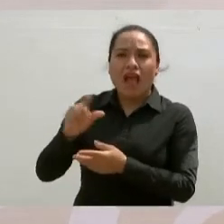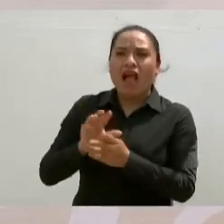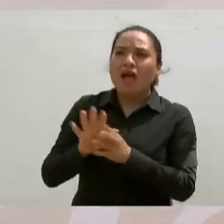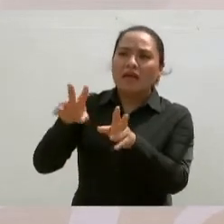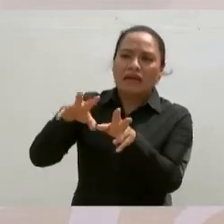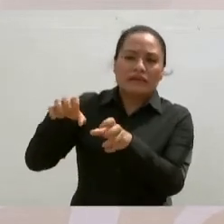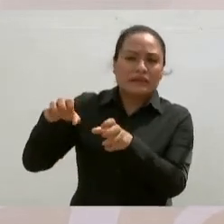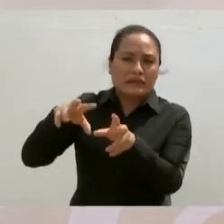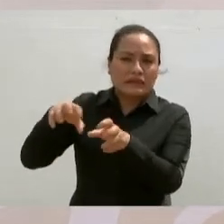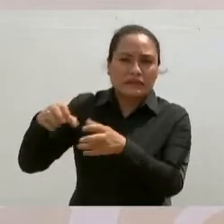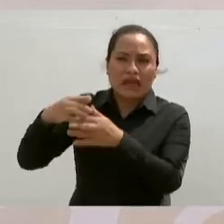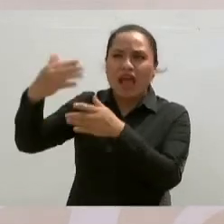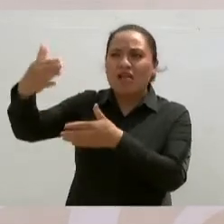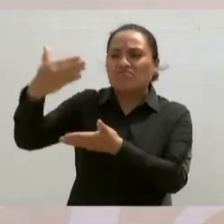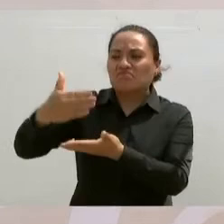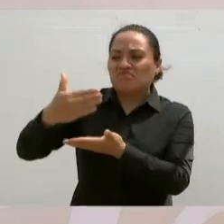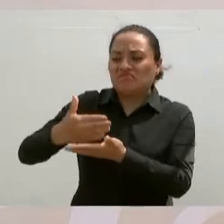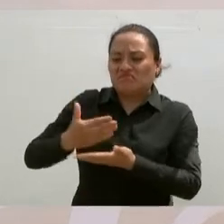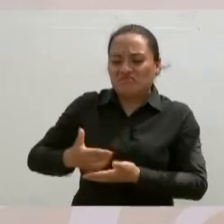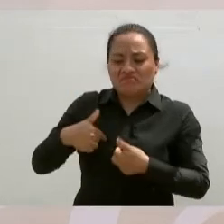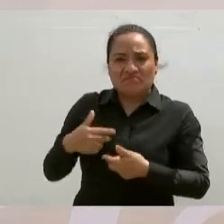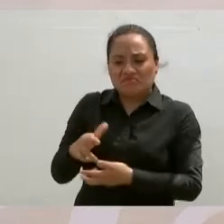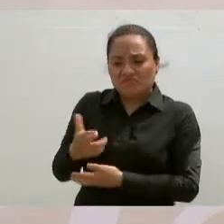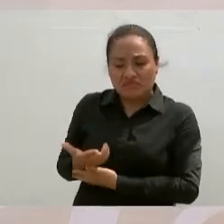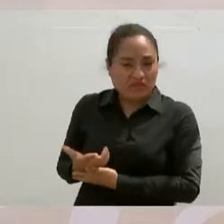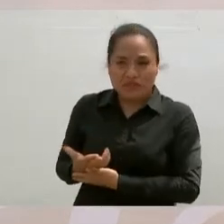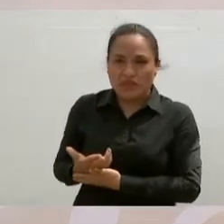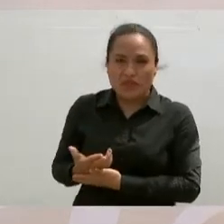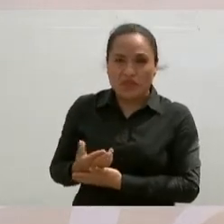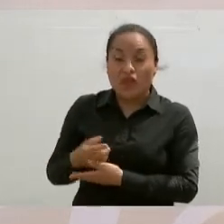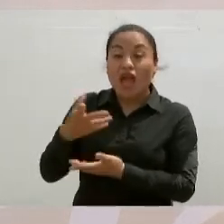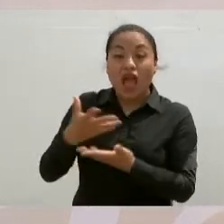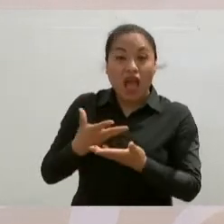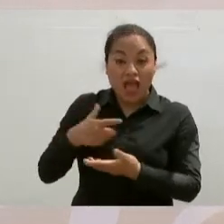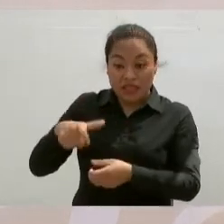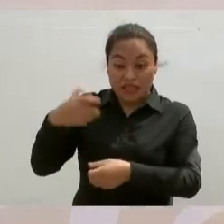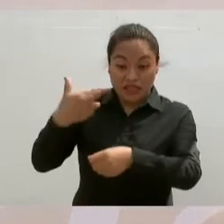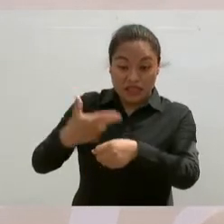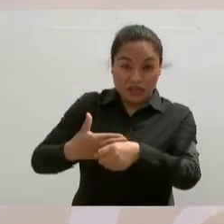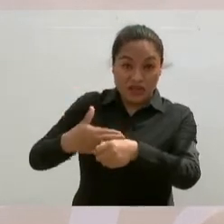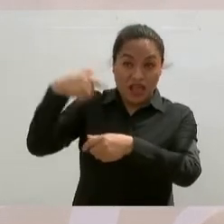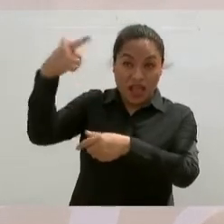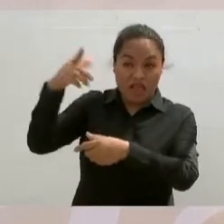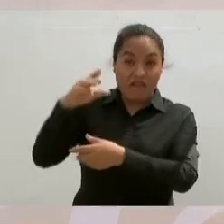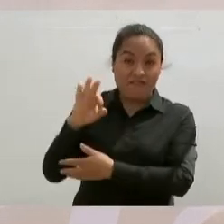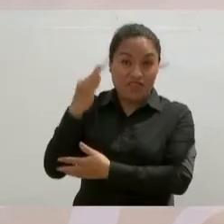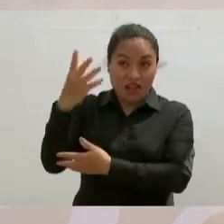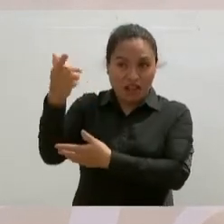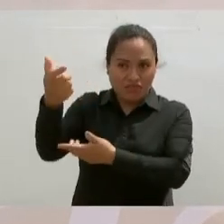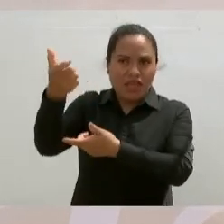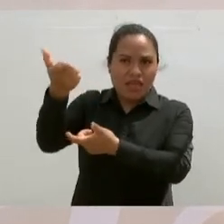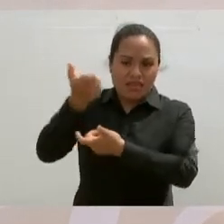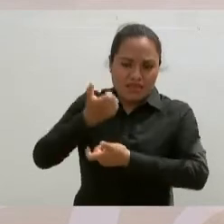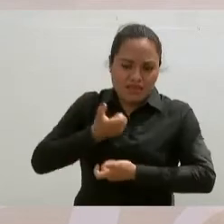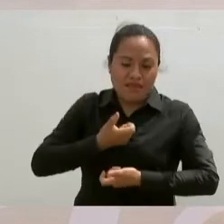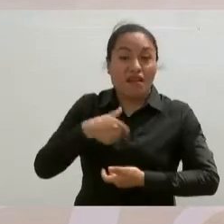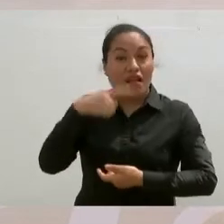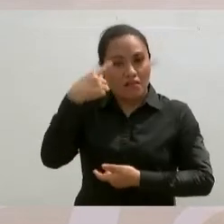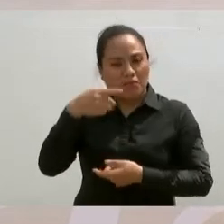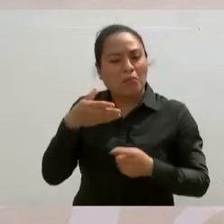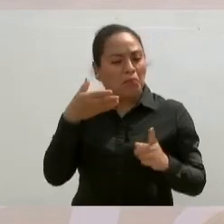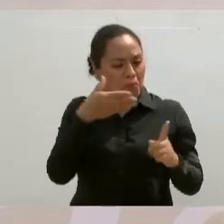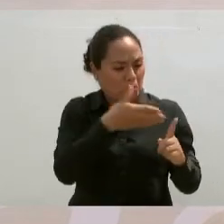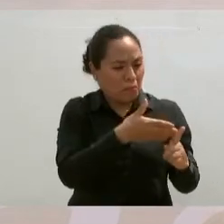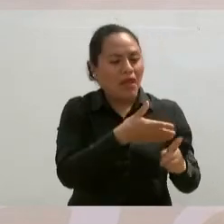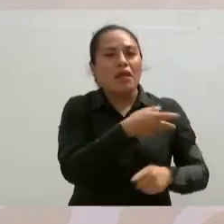es una orden de pago desde la Tesorería de la Federación a la sociedad